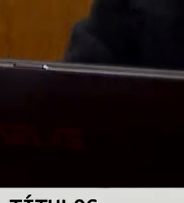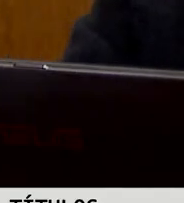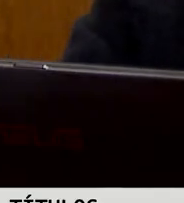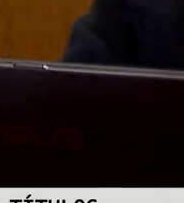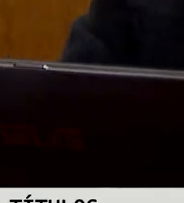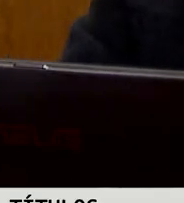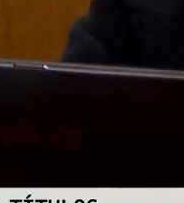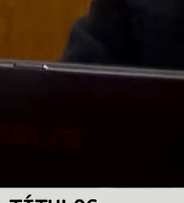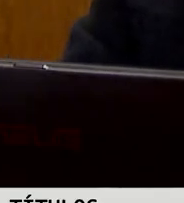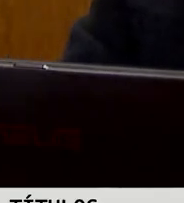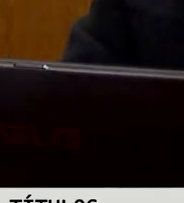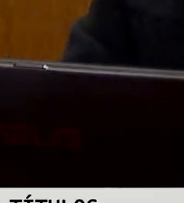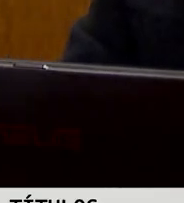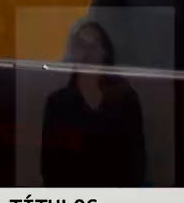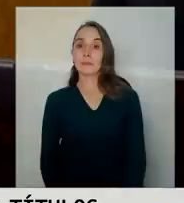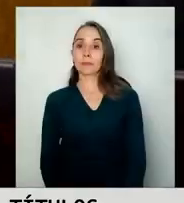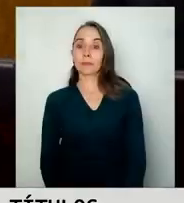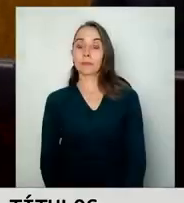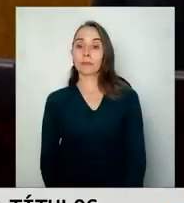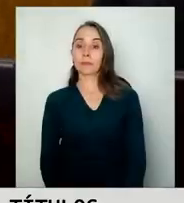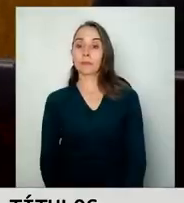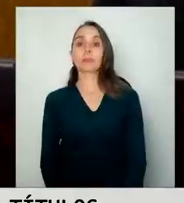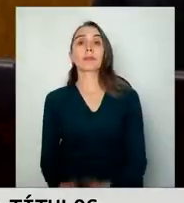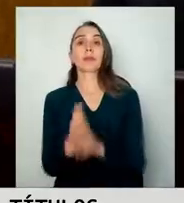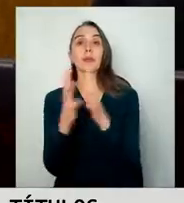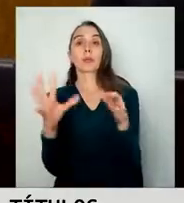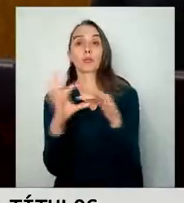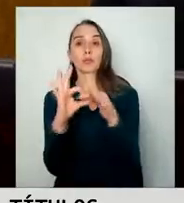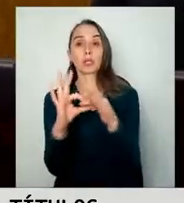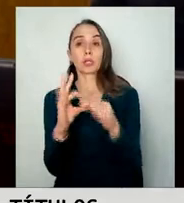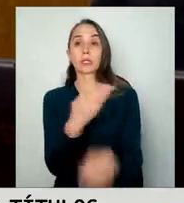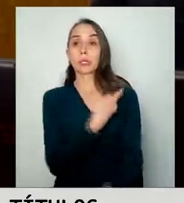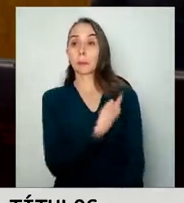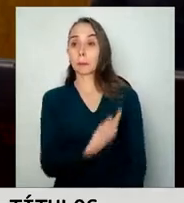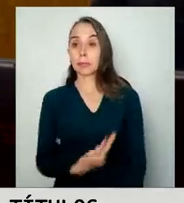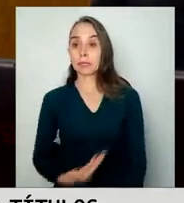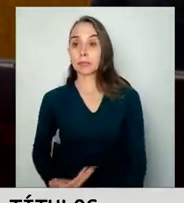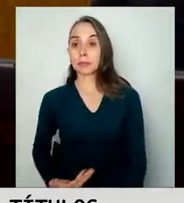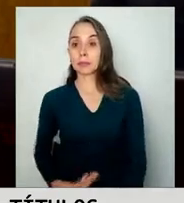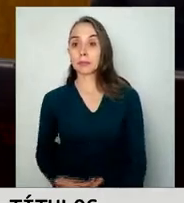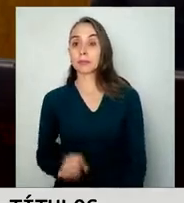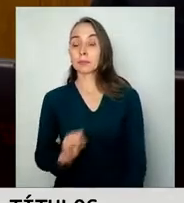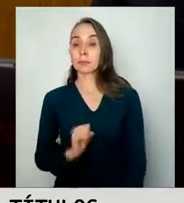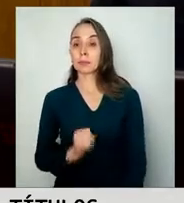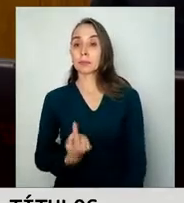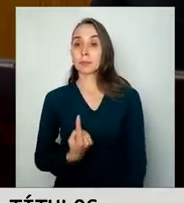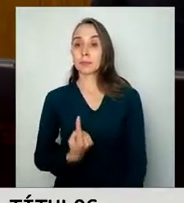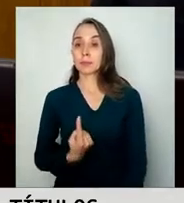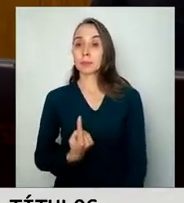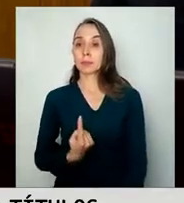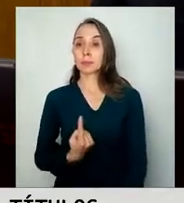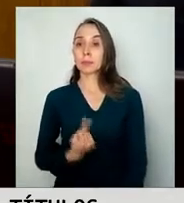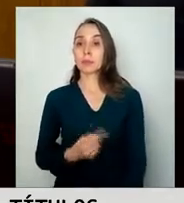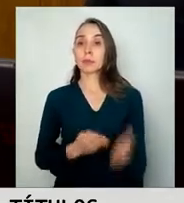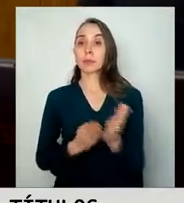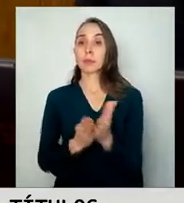Ahora sí sí muchas gracias presidente Primero quiero partir valorando la iniciativa Y también